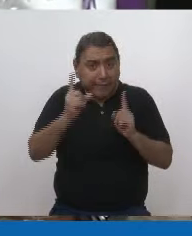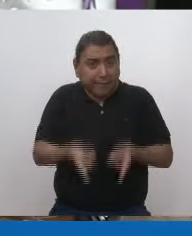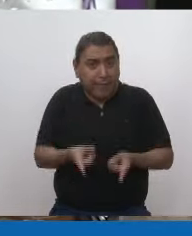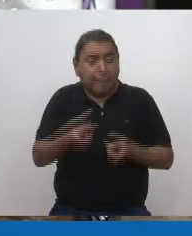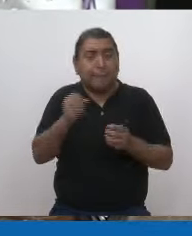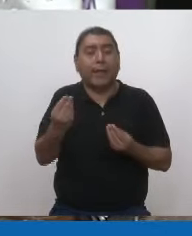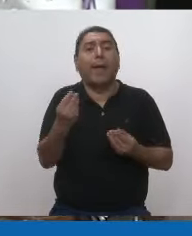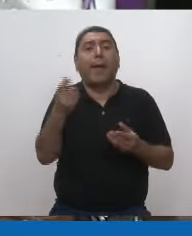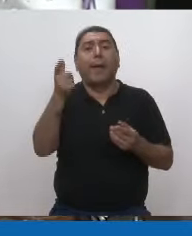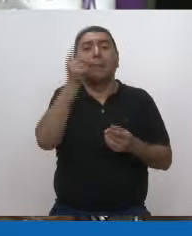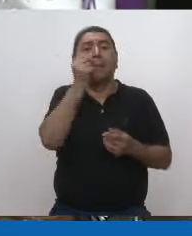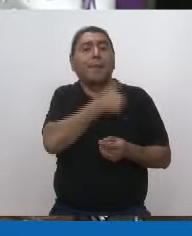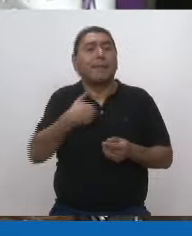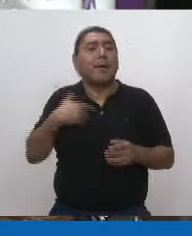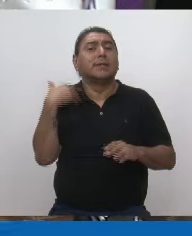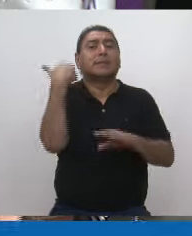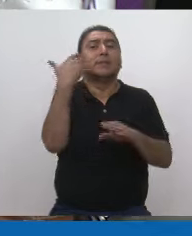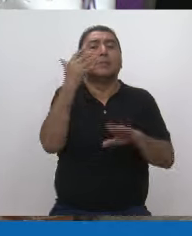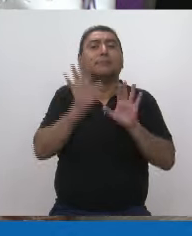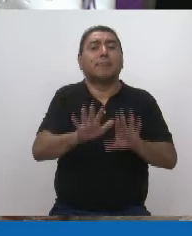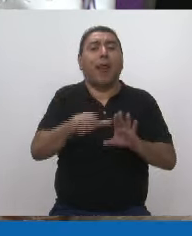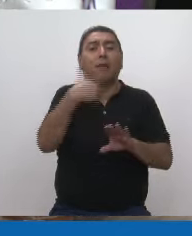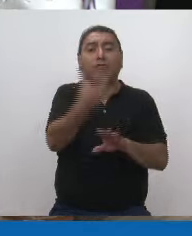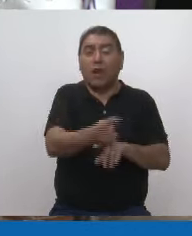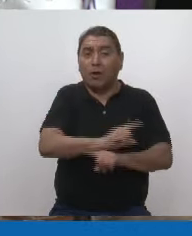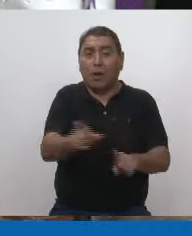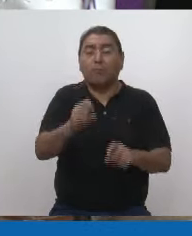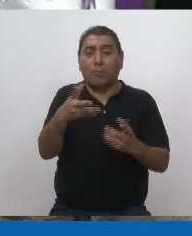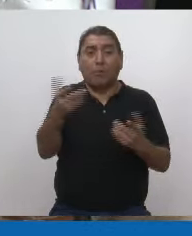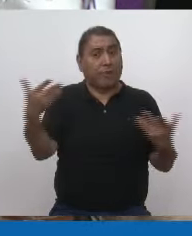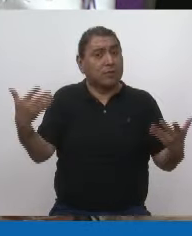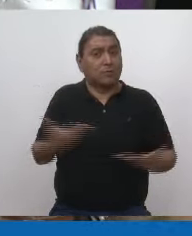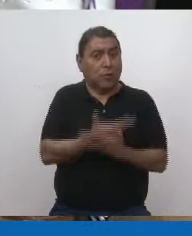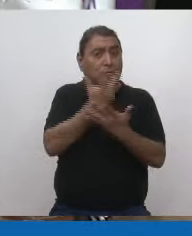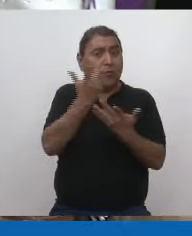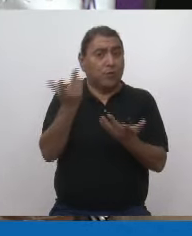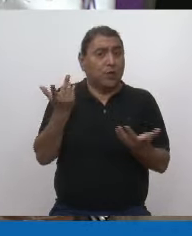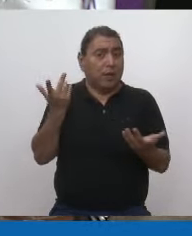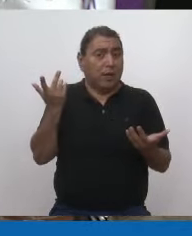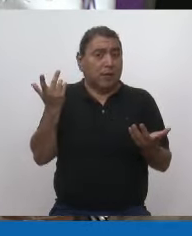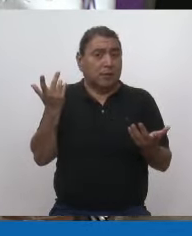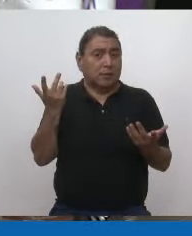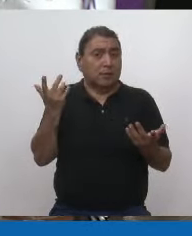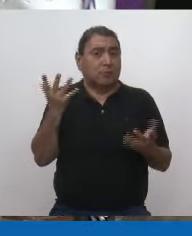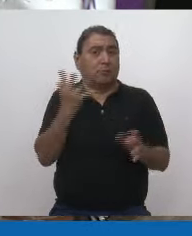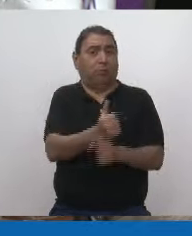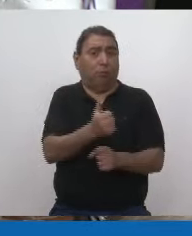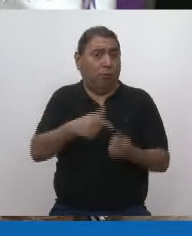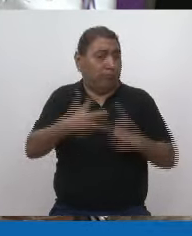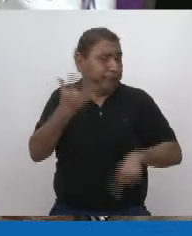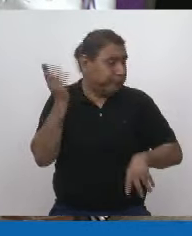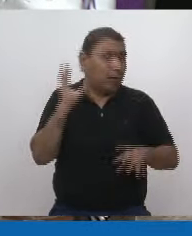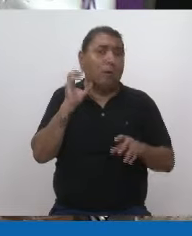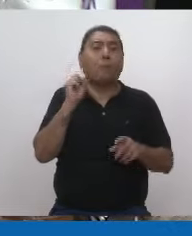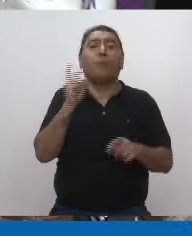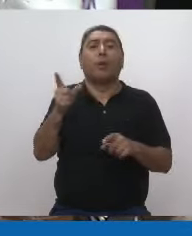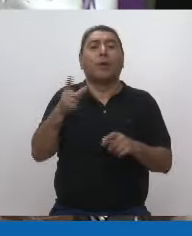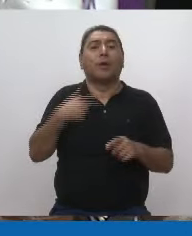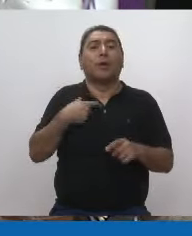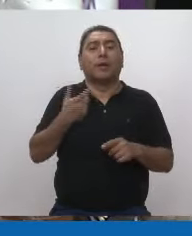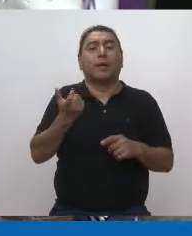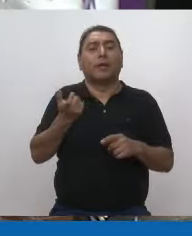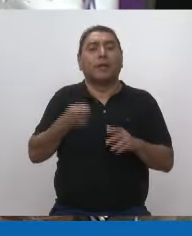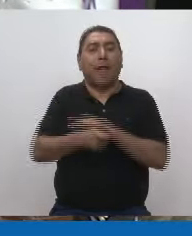los padres no esperen afuera, porque saben que pueden ser víctimas del próximo atentado narcoterrorista. El